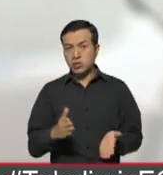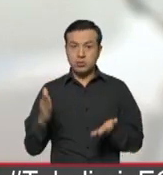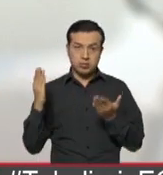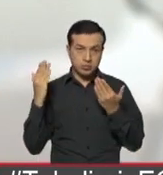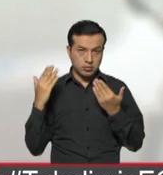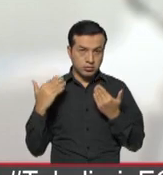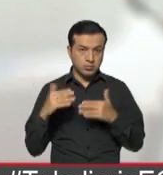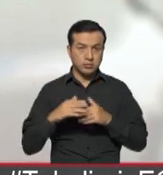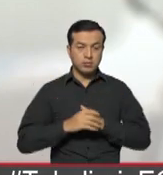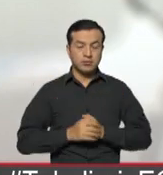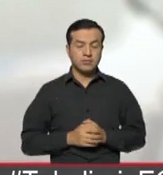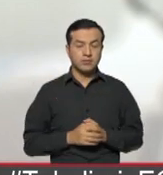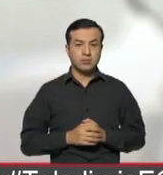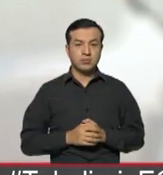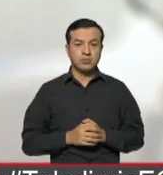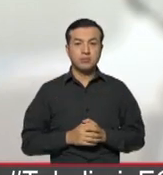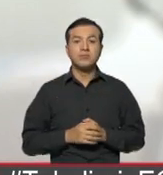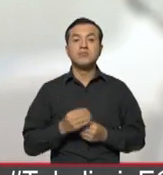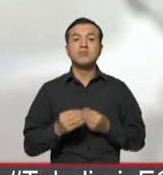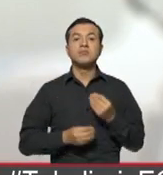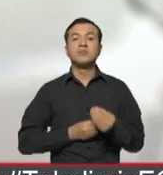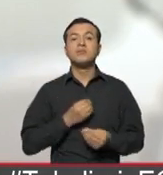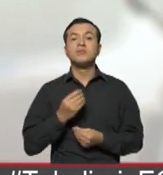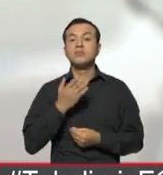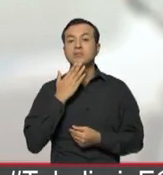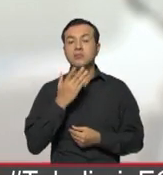efectivamente hacer